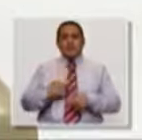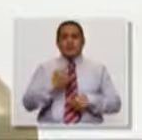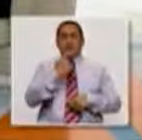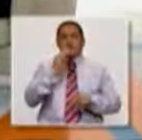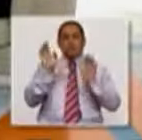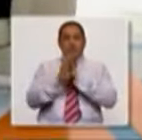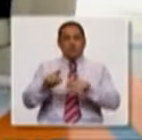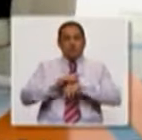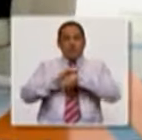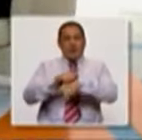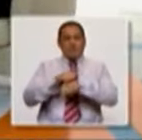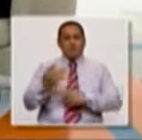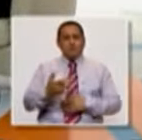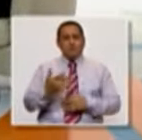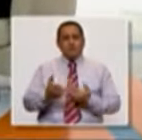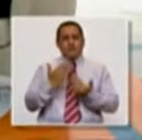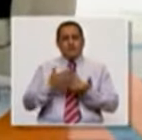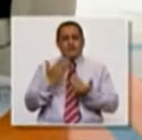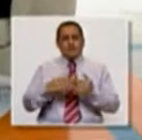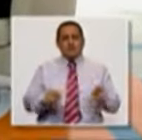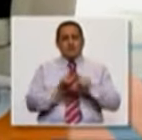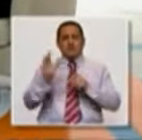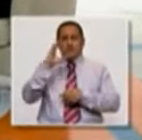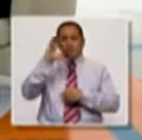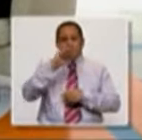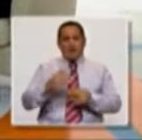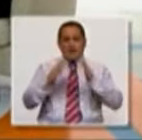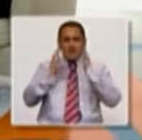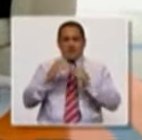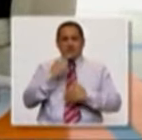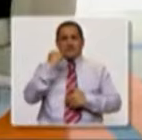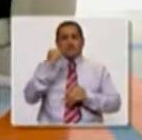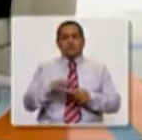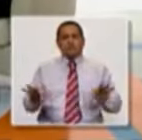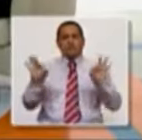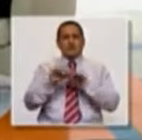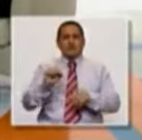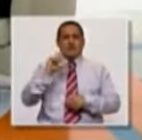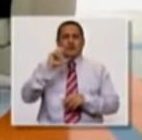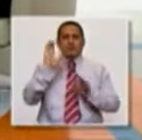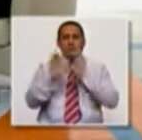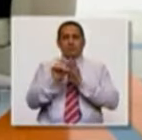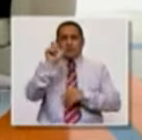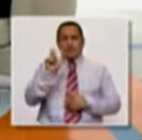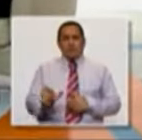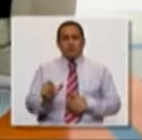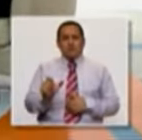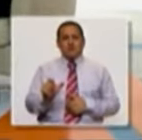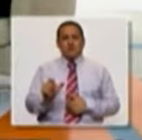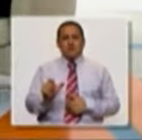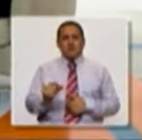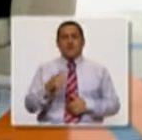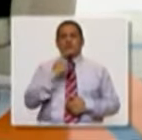así rápida, muy sencilla, si busca atender derechos fundamentales tan caros para un ciudadano,